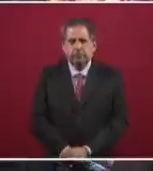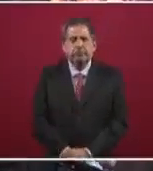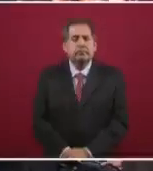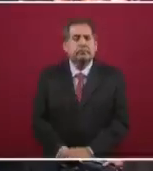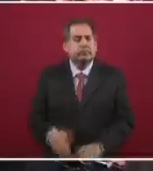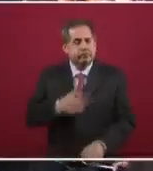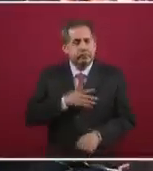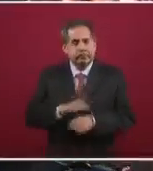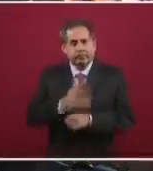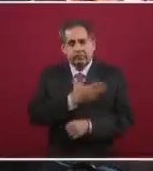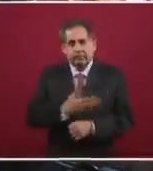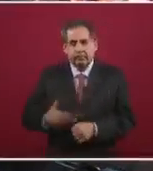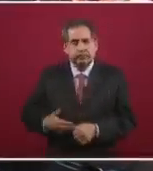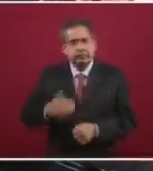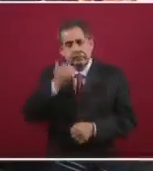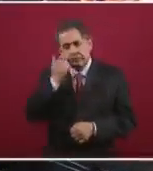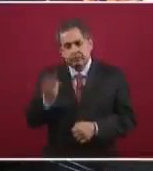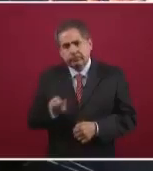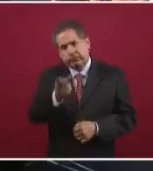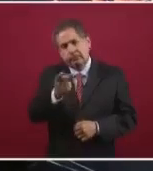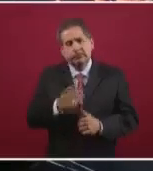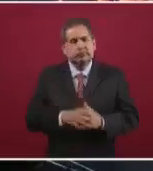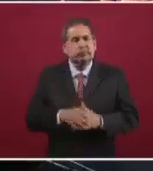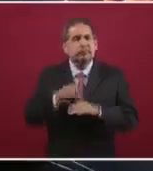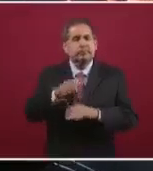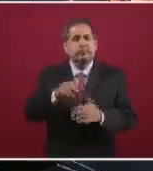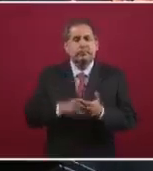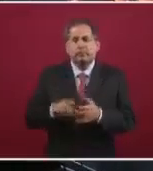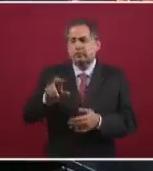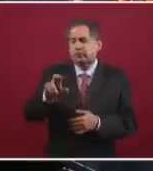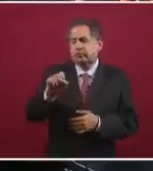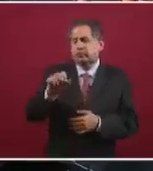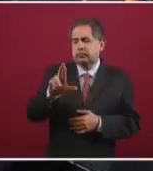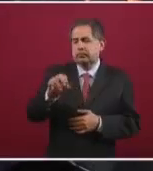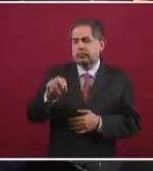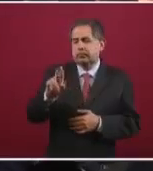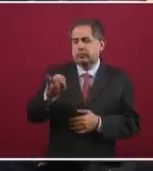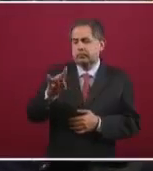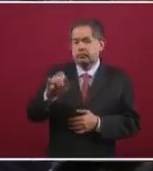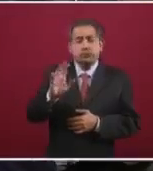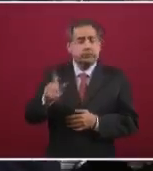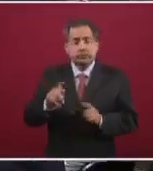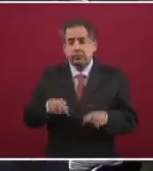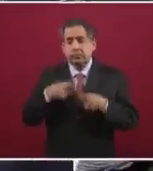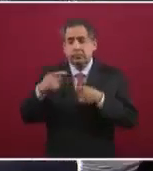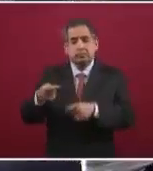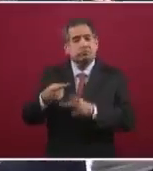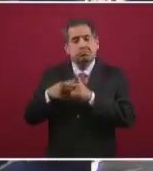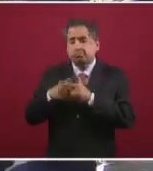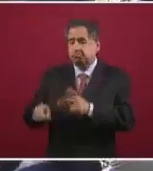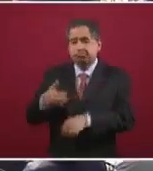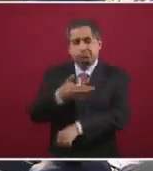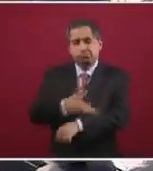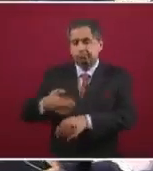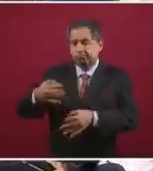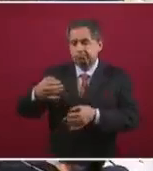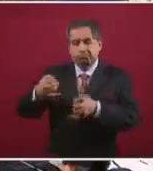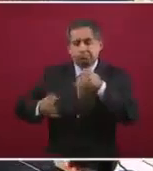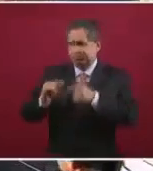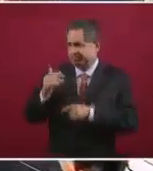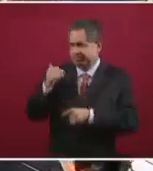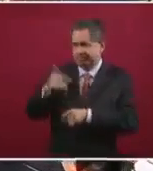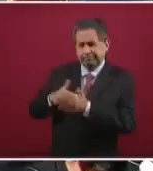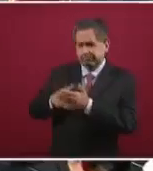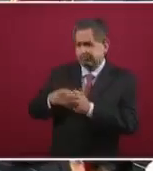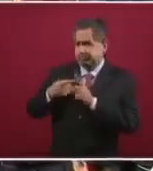Buenos días, presidente. Primero quisiera preguntarle sobre el caso de Rosario Robles. Fue ya vinculada a proceso hace unas horas y